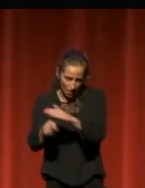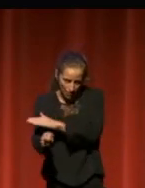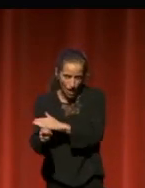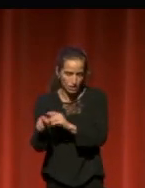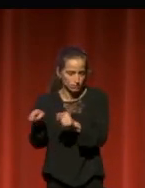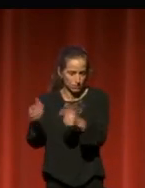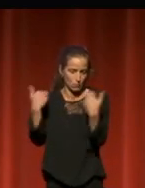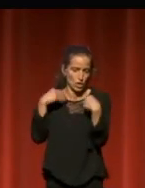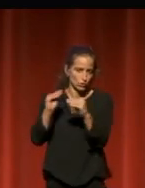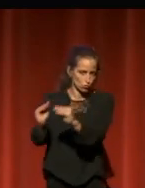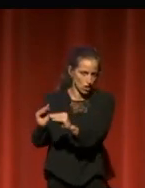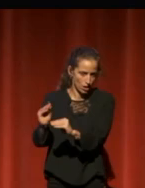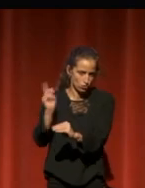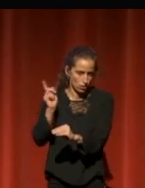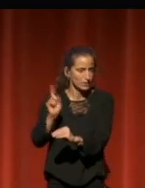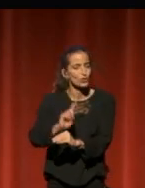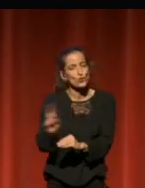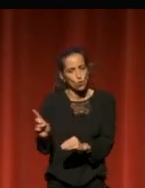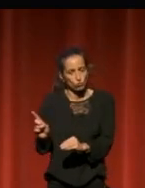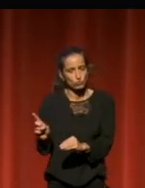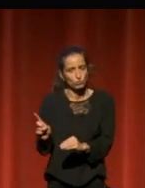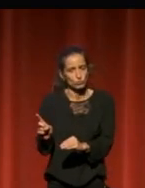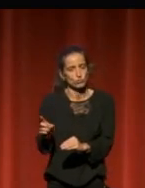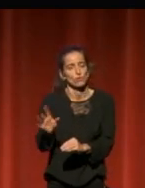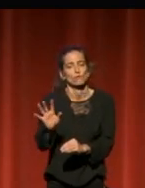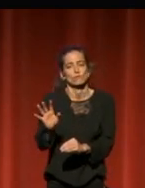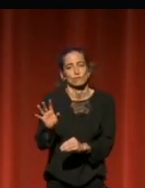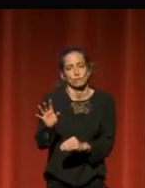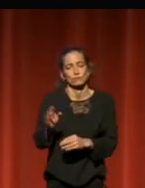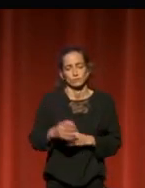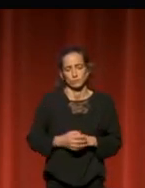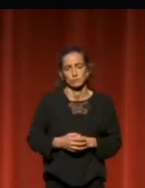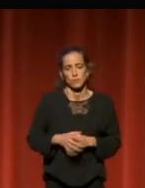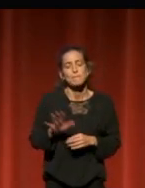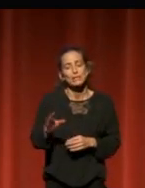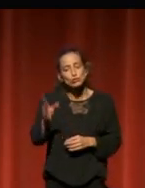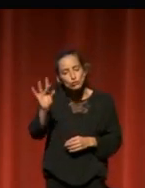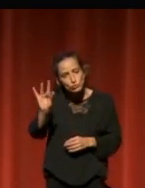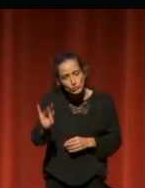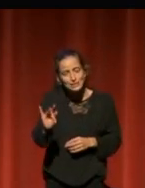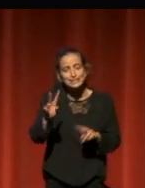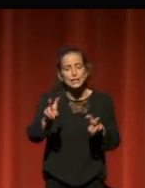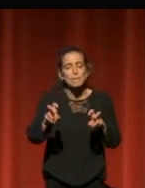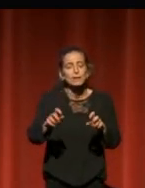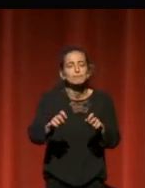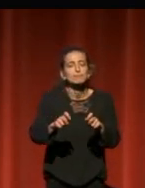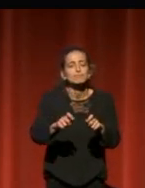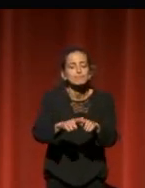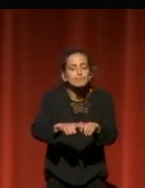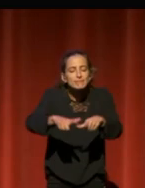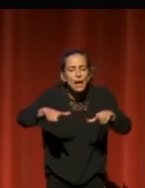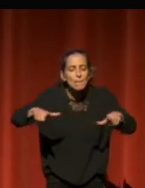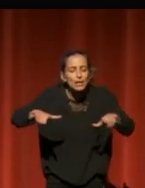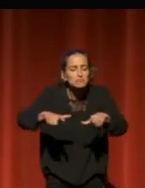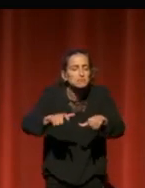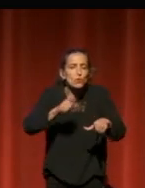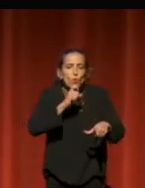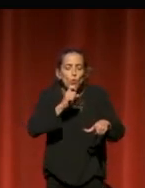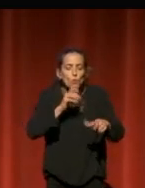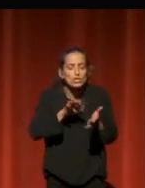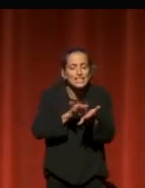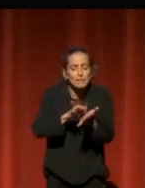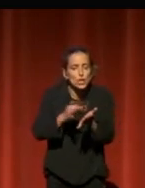cómo tiene que ser esa biblioteca en cuanto a su tamaño, en cuanto a los servicios que tiene que prestar,